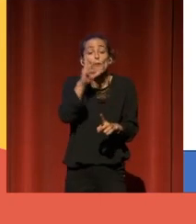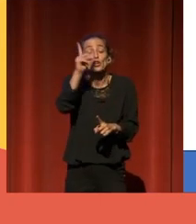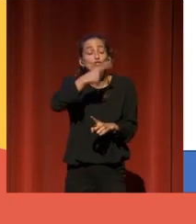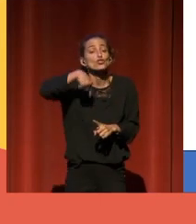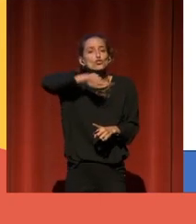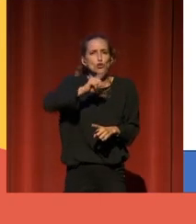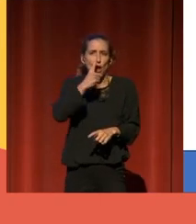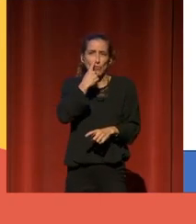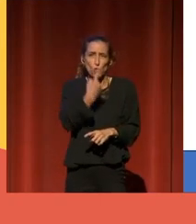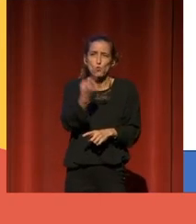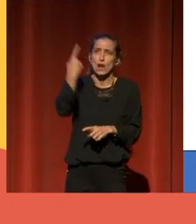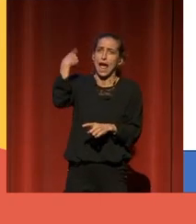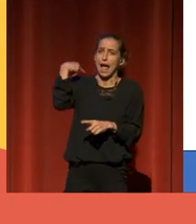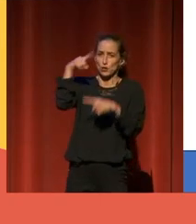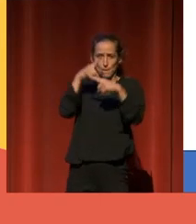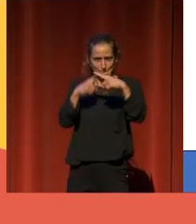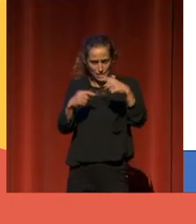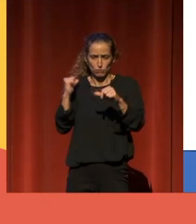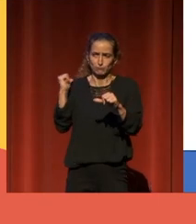hace año y